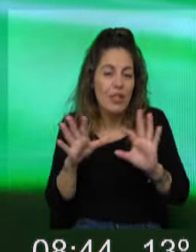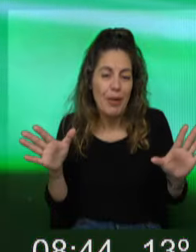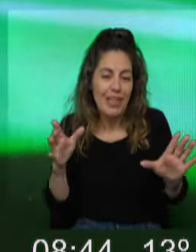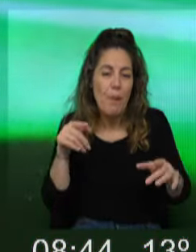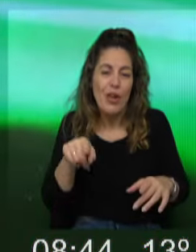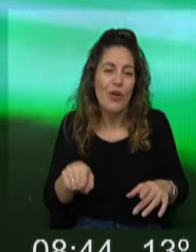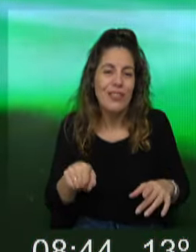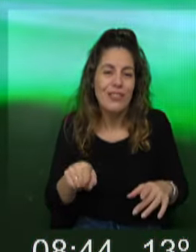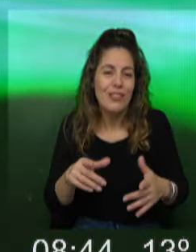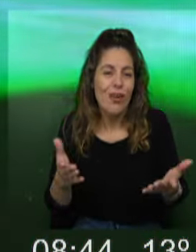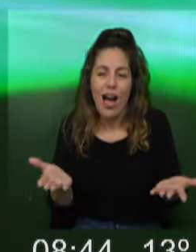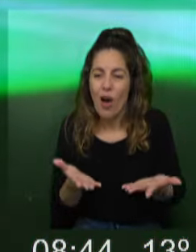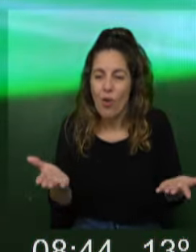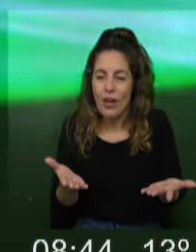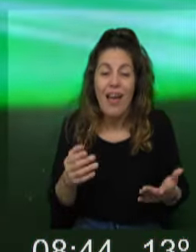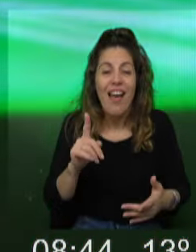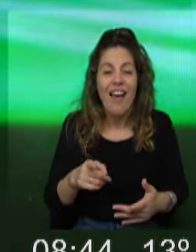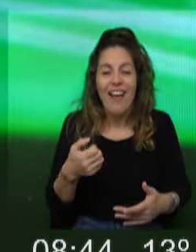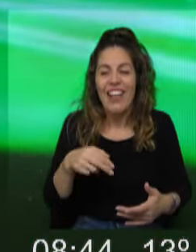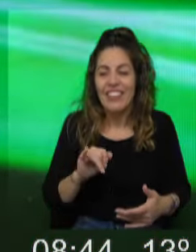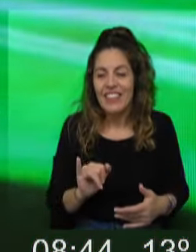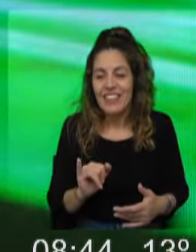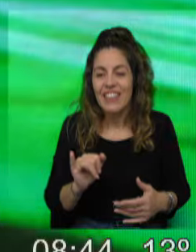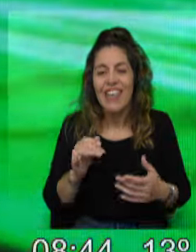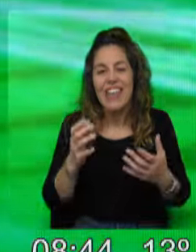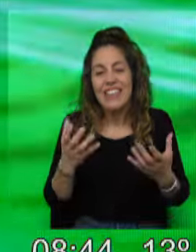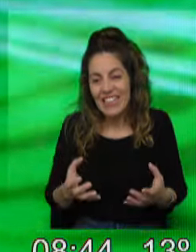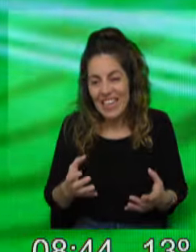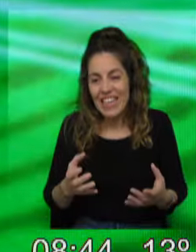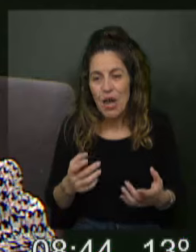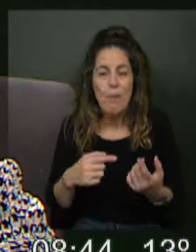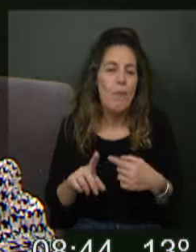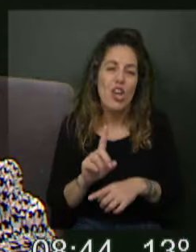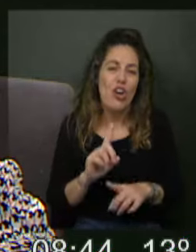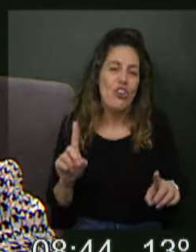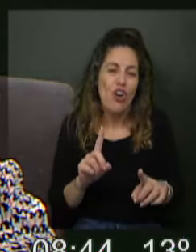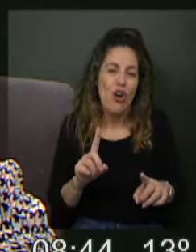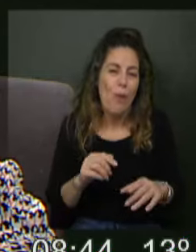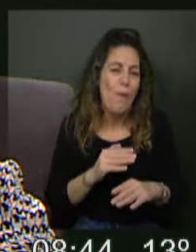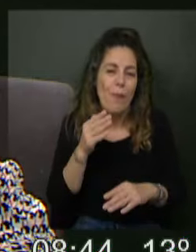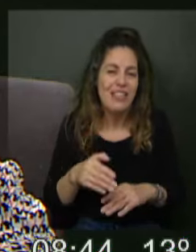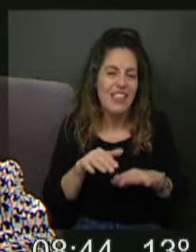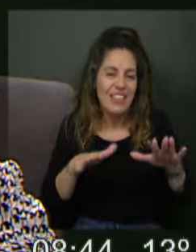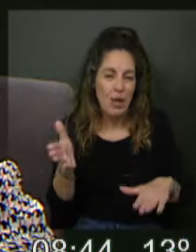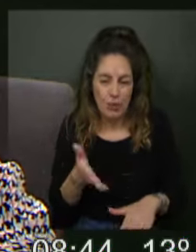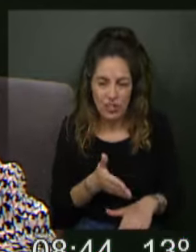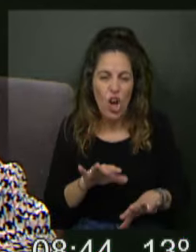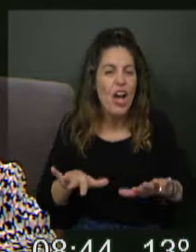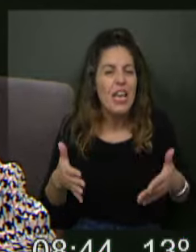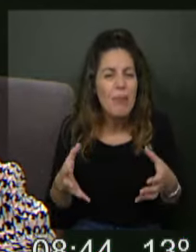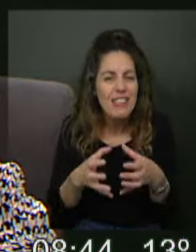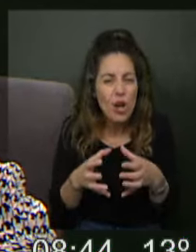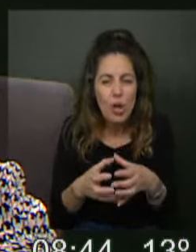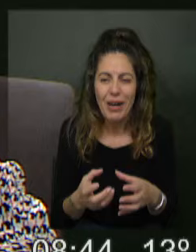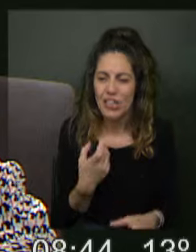es esa frontera no parece gandini intenta levantar esa bandera pero pero no pasa del 10% por lo menos en la previa qué pasa con el partido